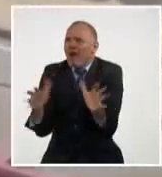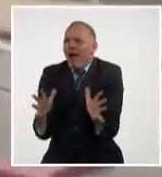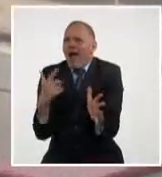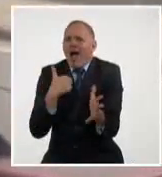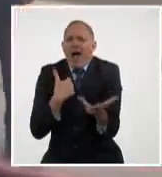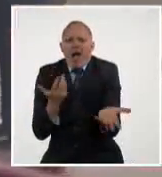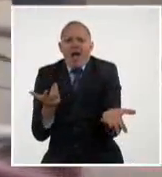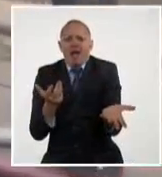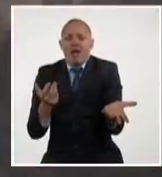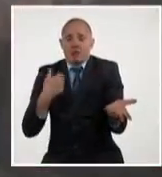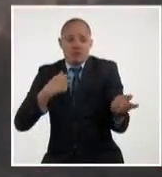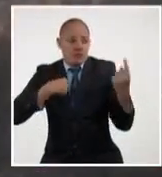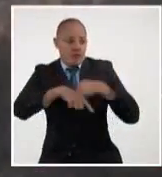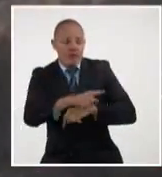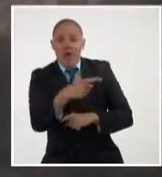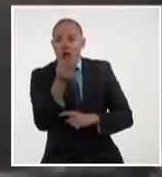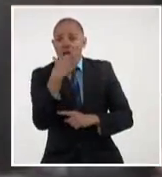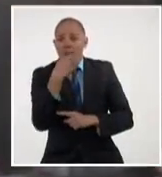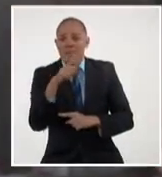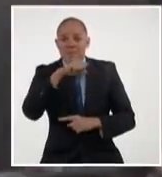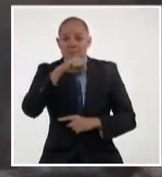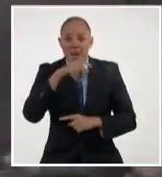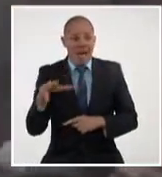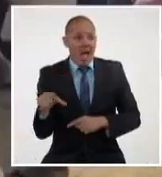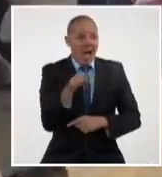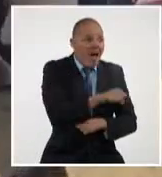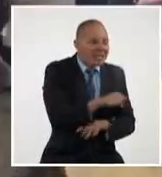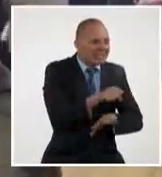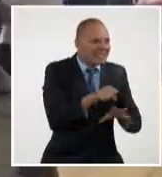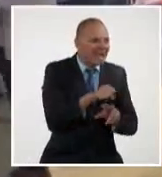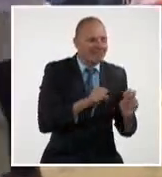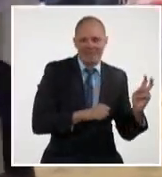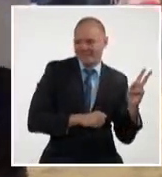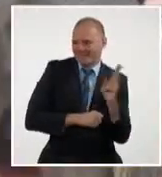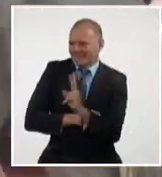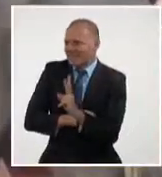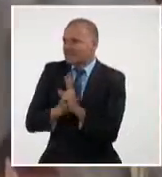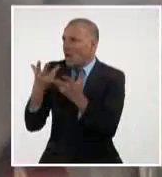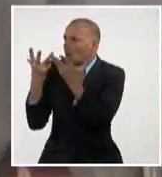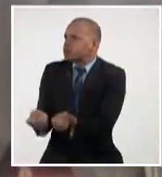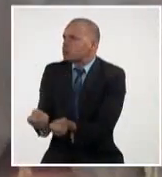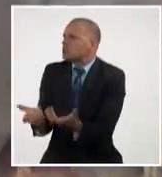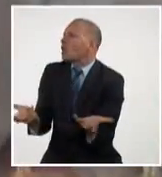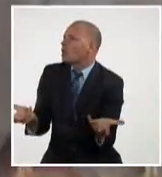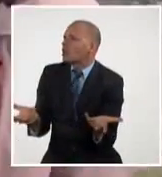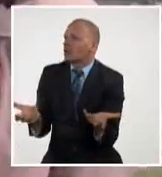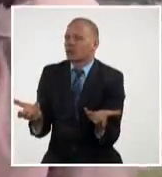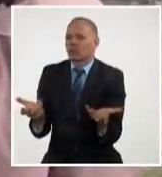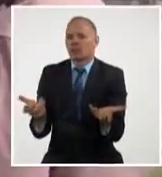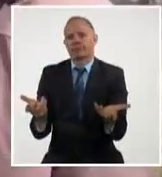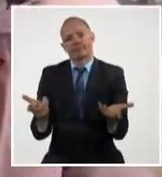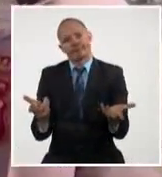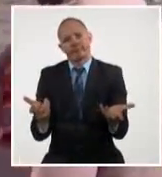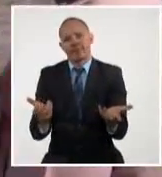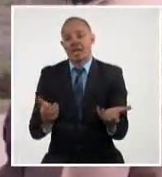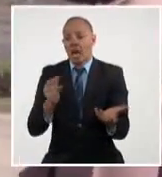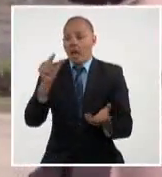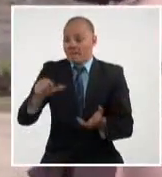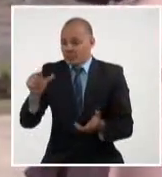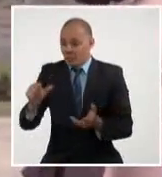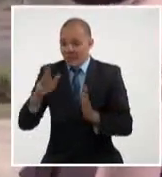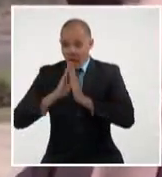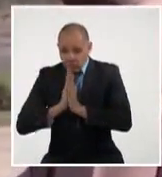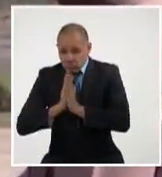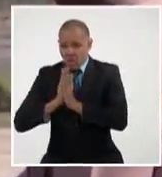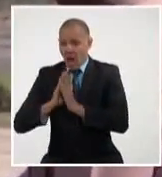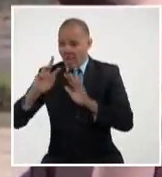Para las Naciones Unidas es un claro ejemplo de limpieza étnica. Las condiciones necesarias para el retorno voluntario, seguro y digno de los